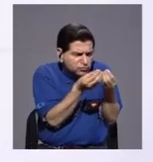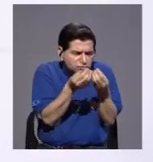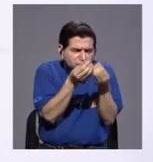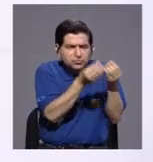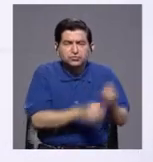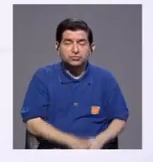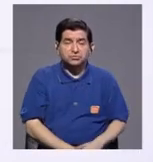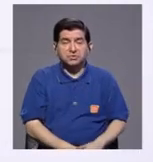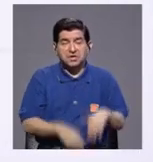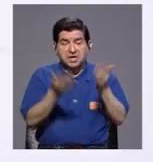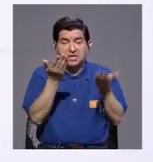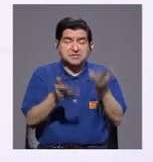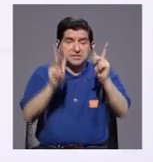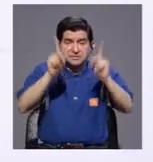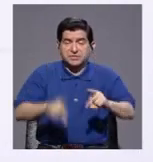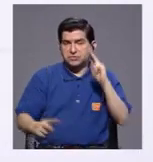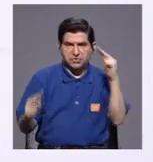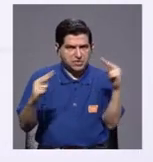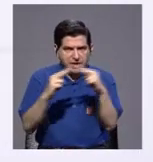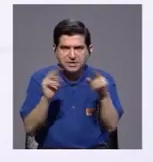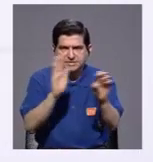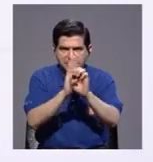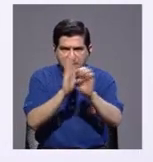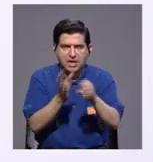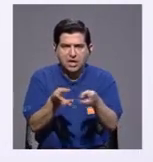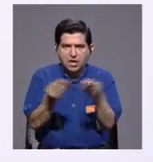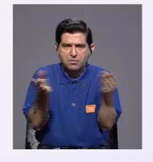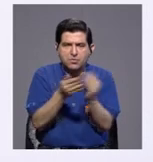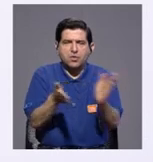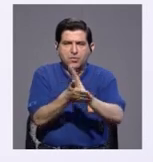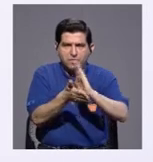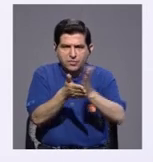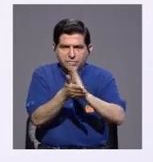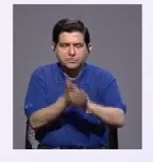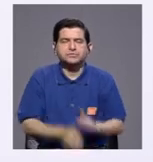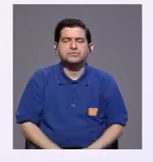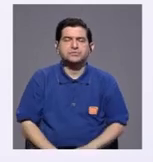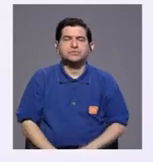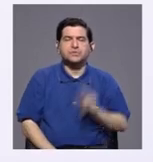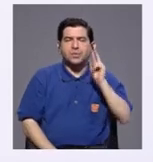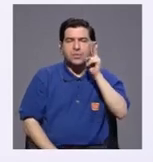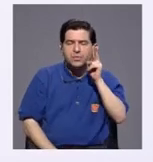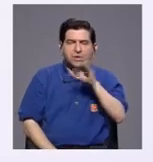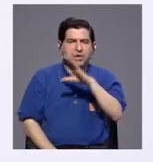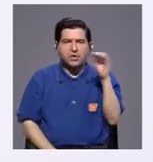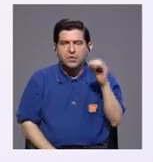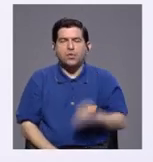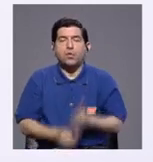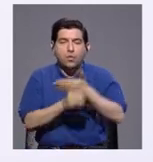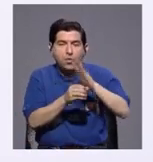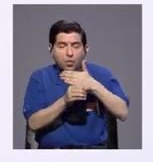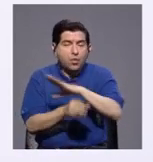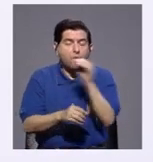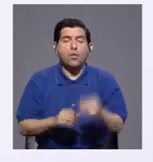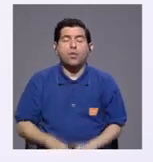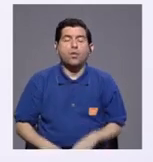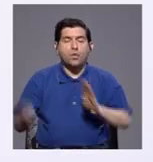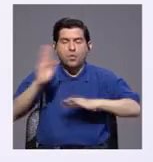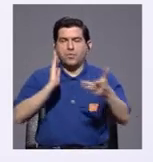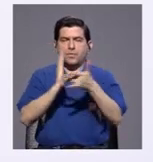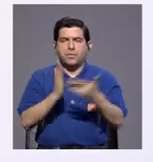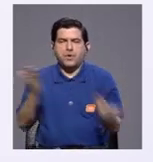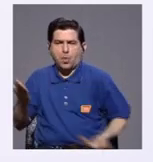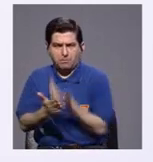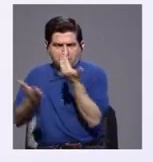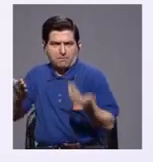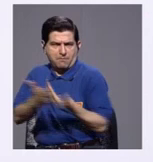hombre desconocida por ejemplo la producción de queso y vino o cerveza o tenemos la biotecnología moderna en donde